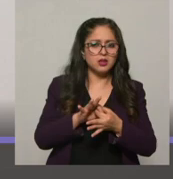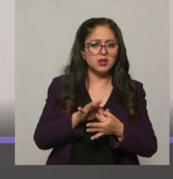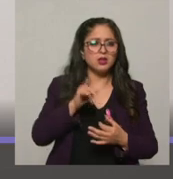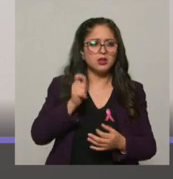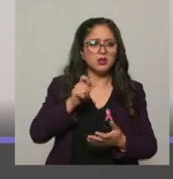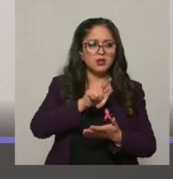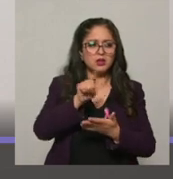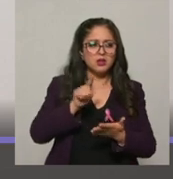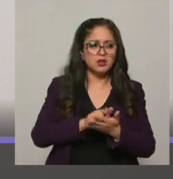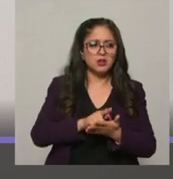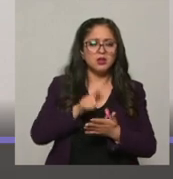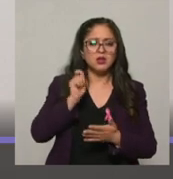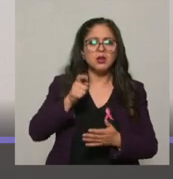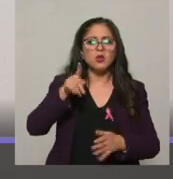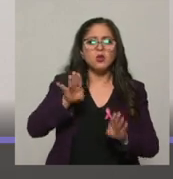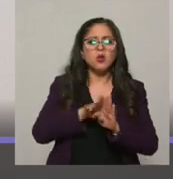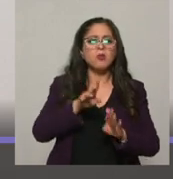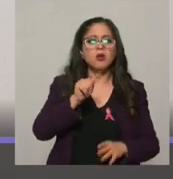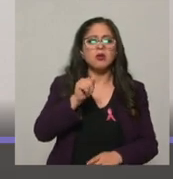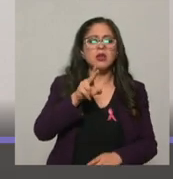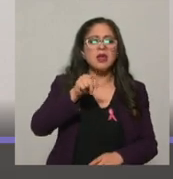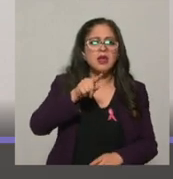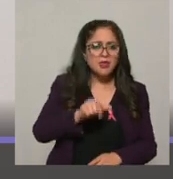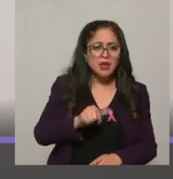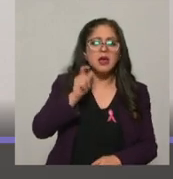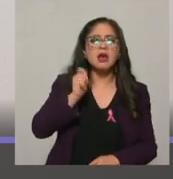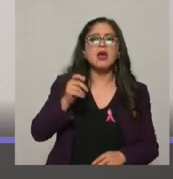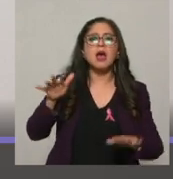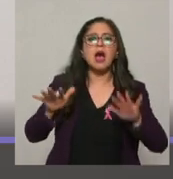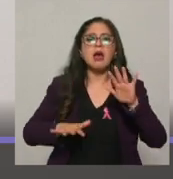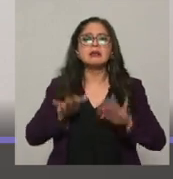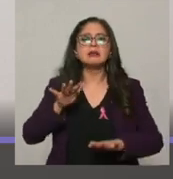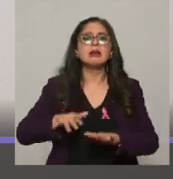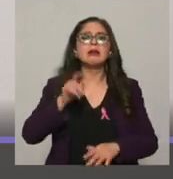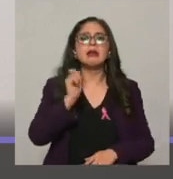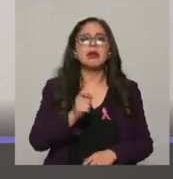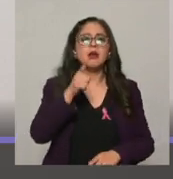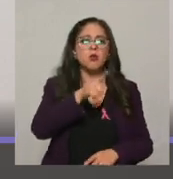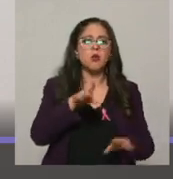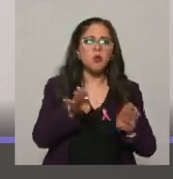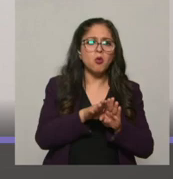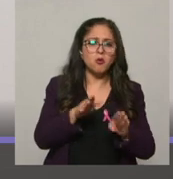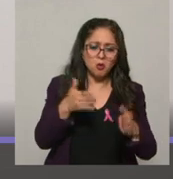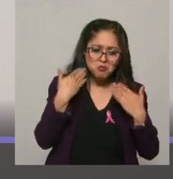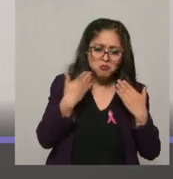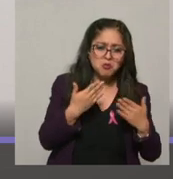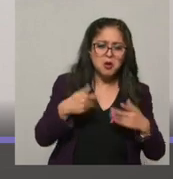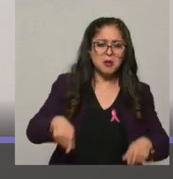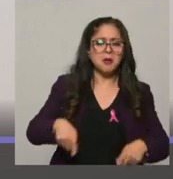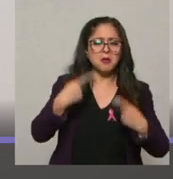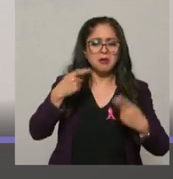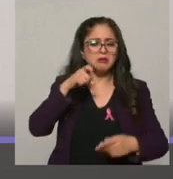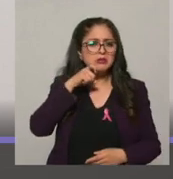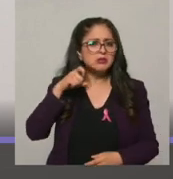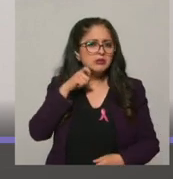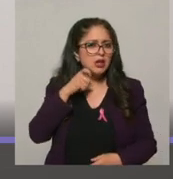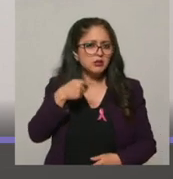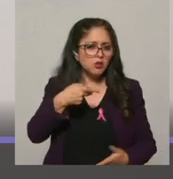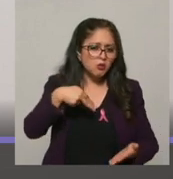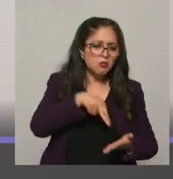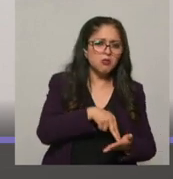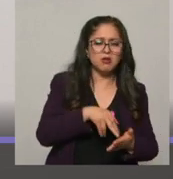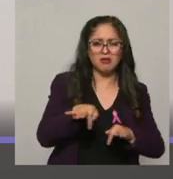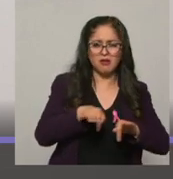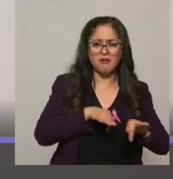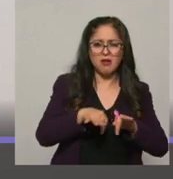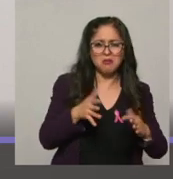a legalizar la trata, ¿no? O sea, regularizar la prostitución, pero al mismo tiempo se está regularizando